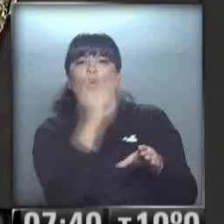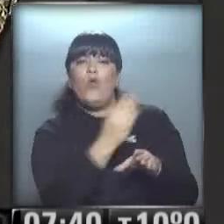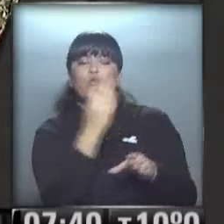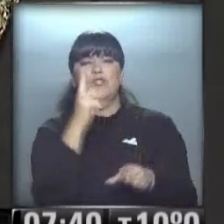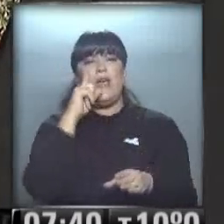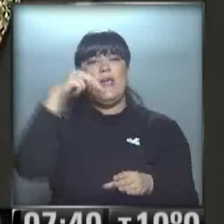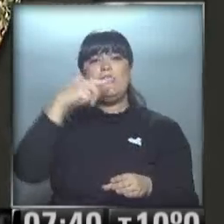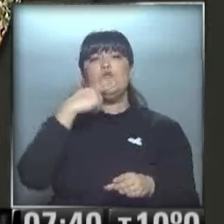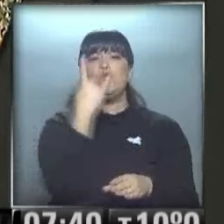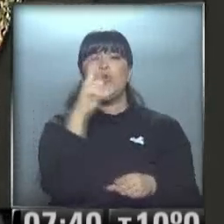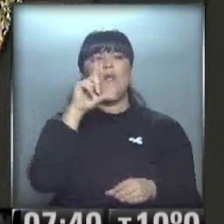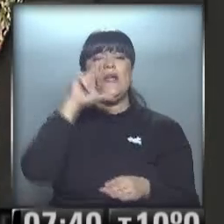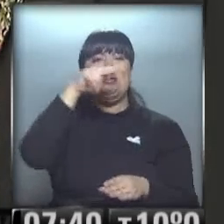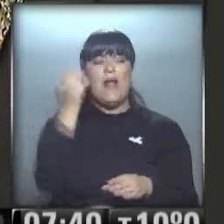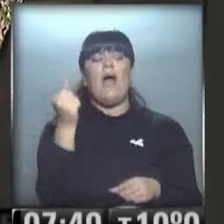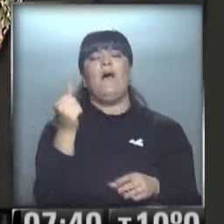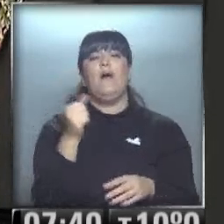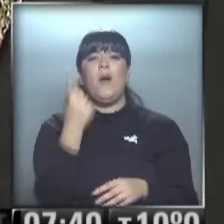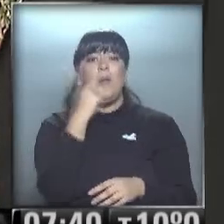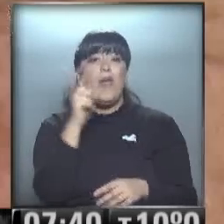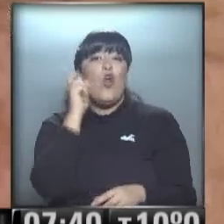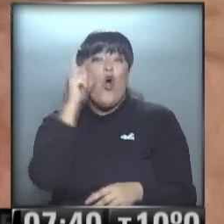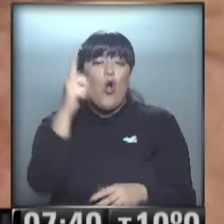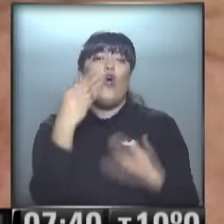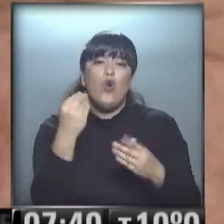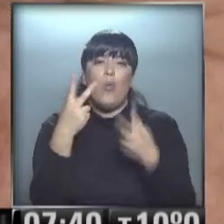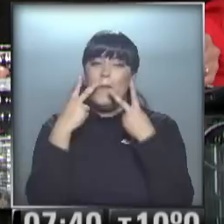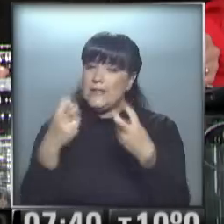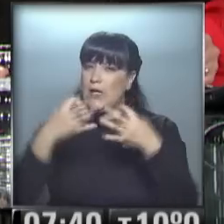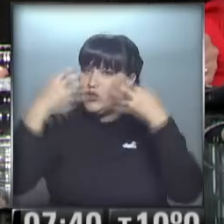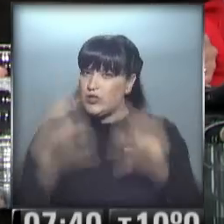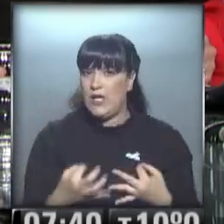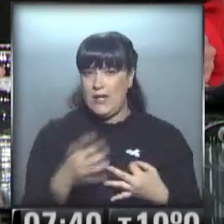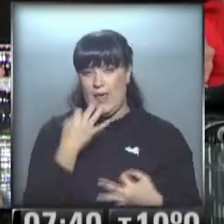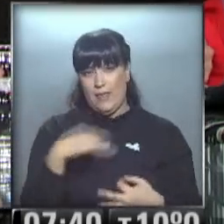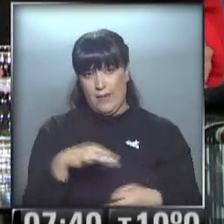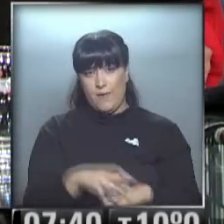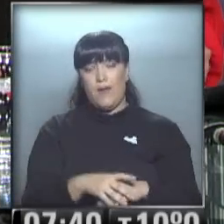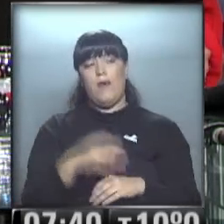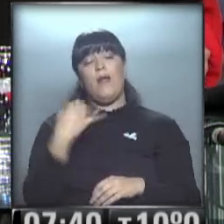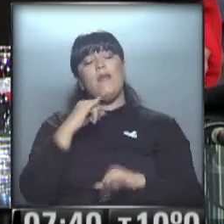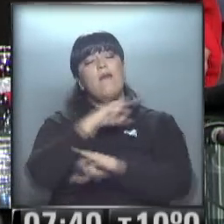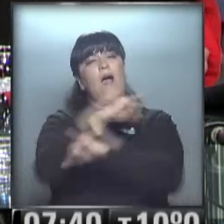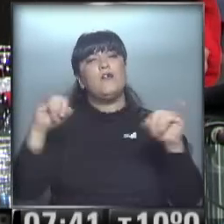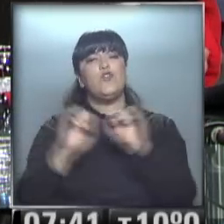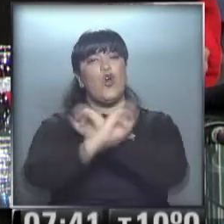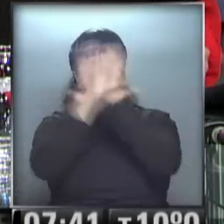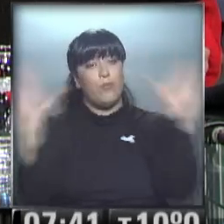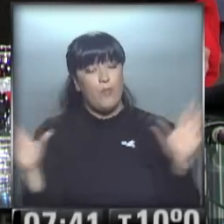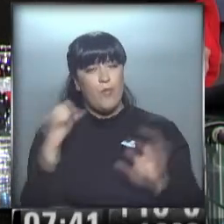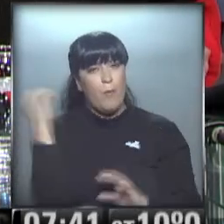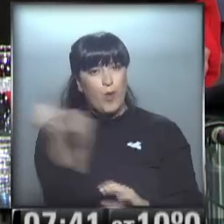por todas del laboratorio, pero esto se va a lograr solo con investigación seria. Hay que decir una aclaración importante, se trata